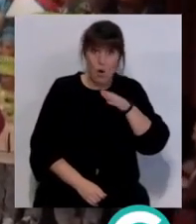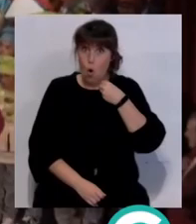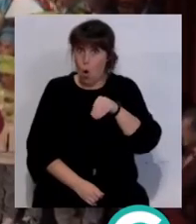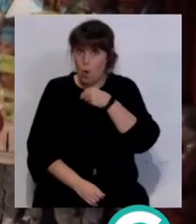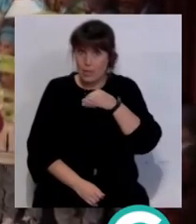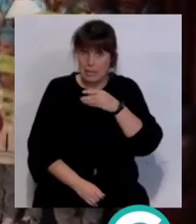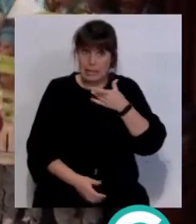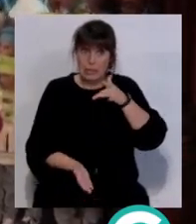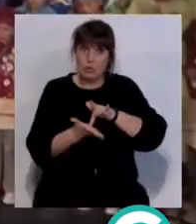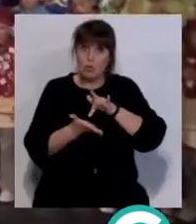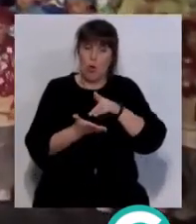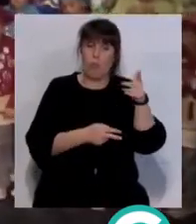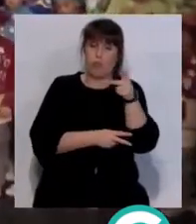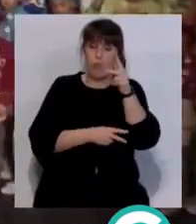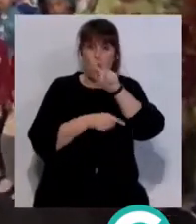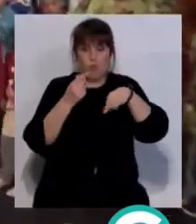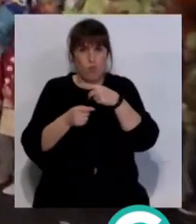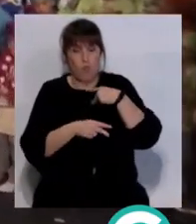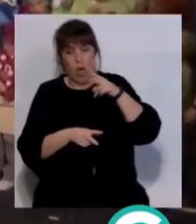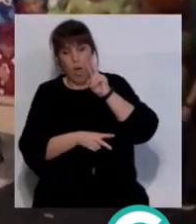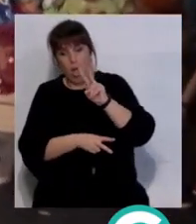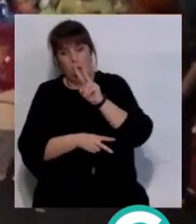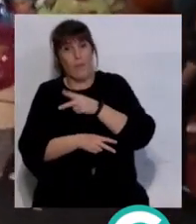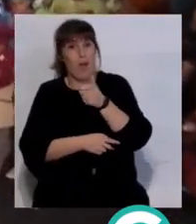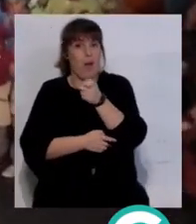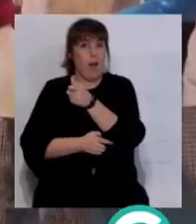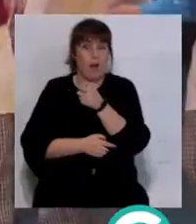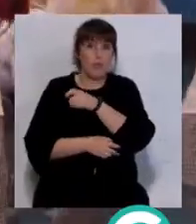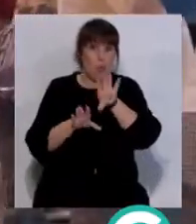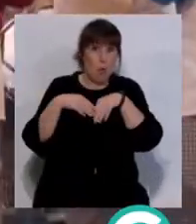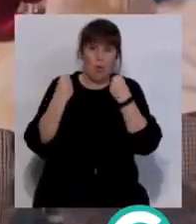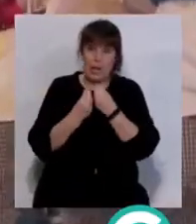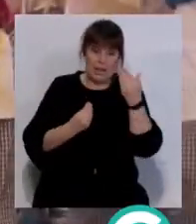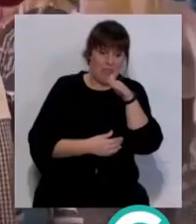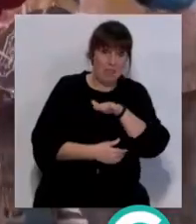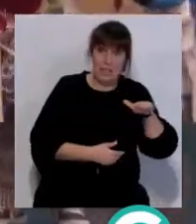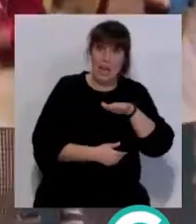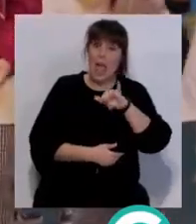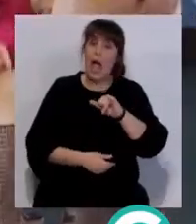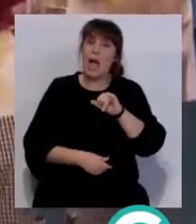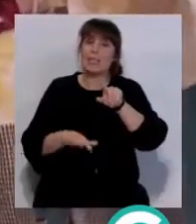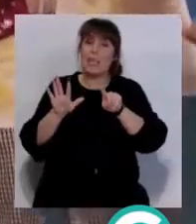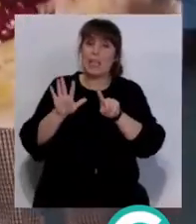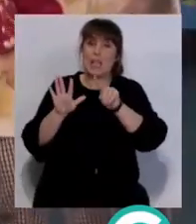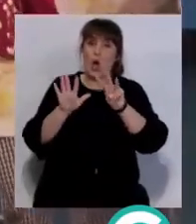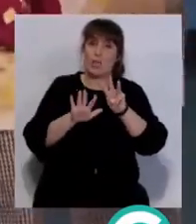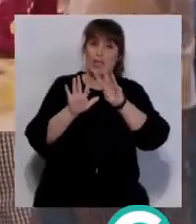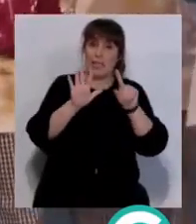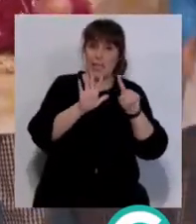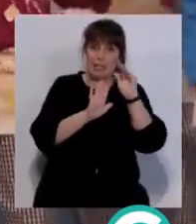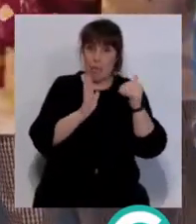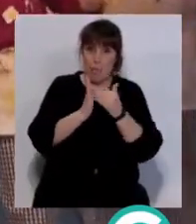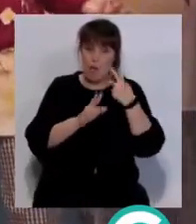su retransmisión y posterior visualización a la carta. En total, las sesiones infantiles acumulan